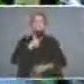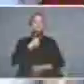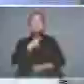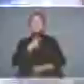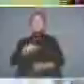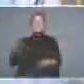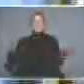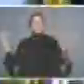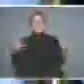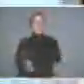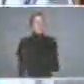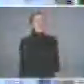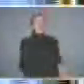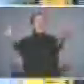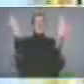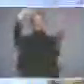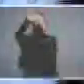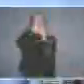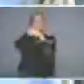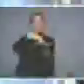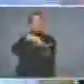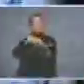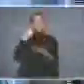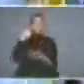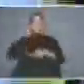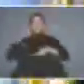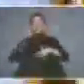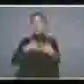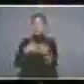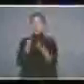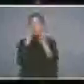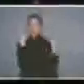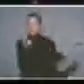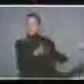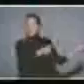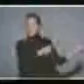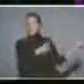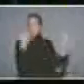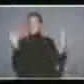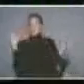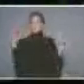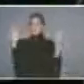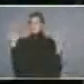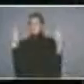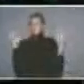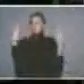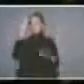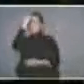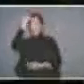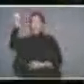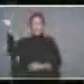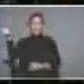Cruz es lo que se levante, oh, oh, shalala, y te ponga la mano aquí. Yeah, yeah, yeah, yeah. Oh, oh, shalala, yeah, yeah, yeah, yeah. No te